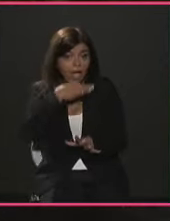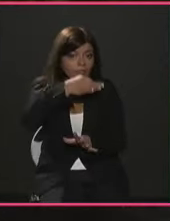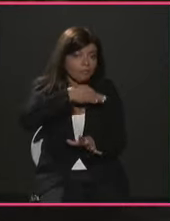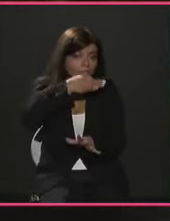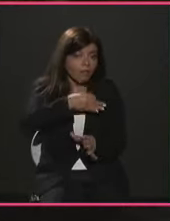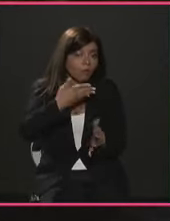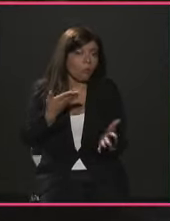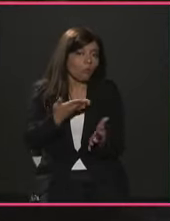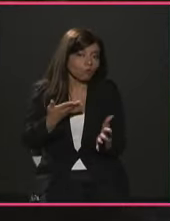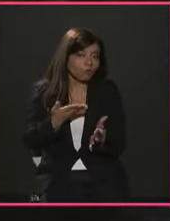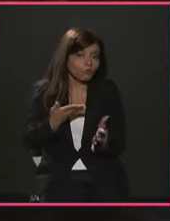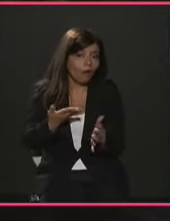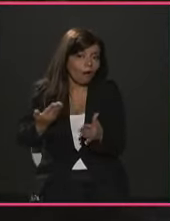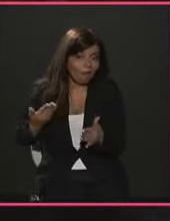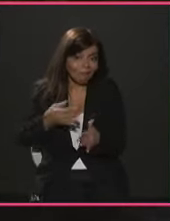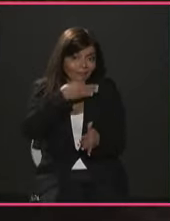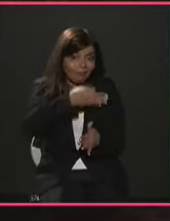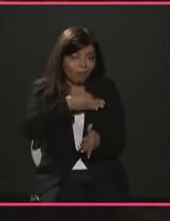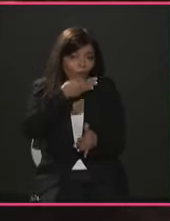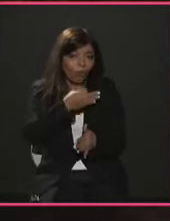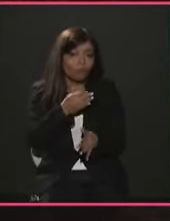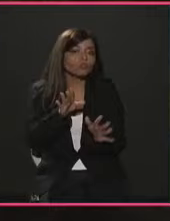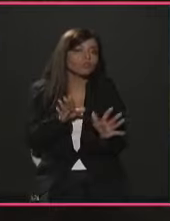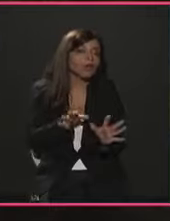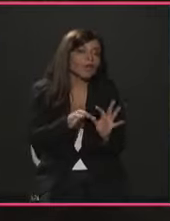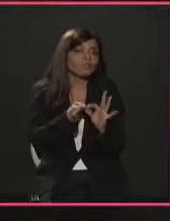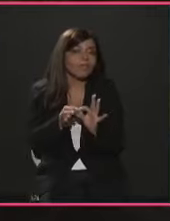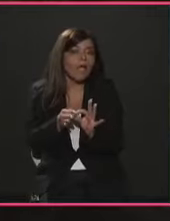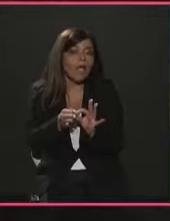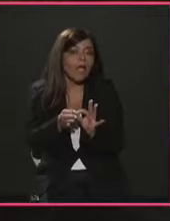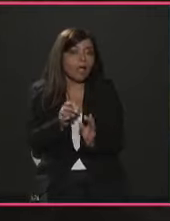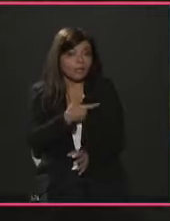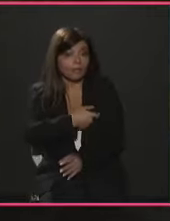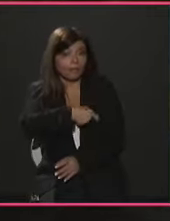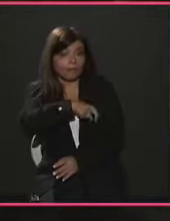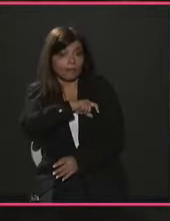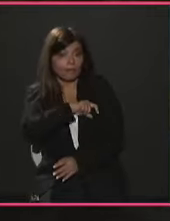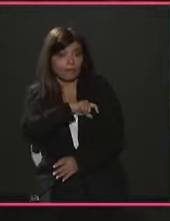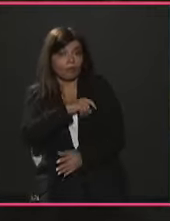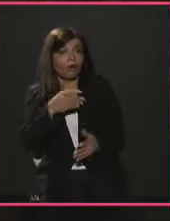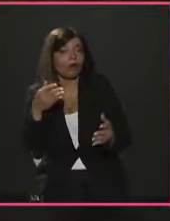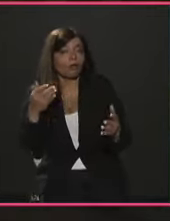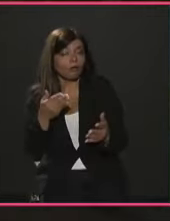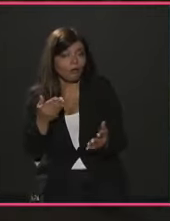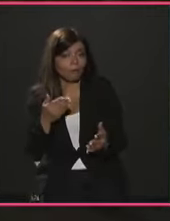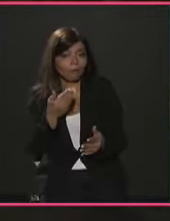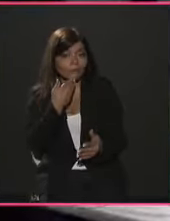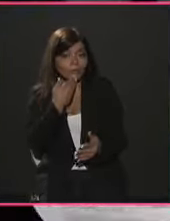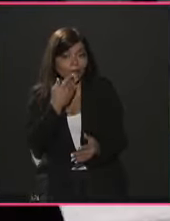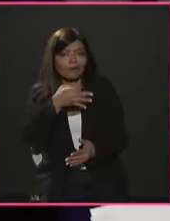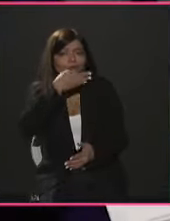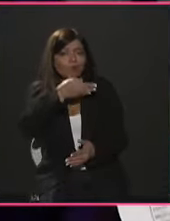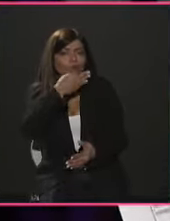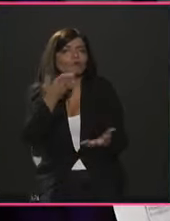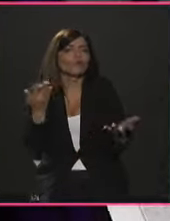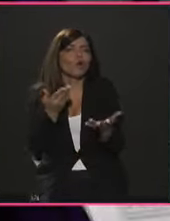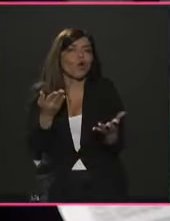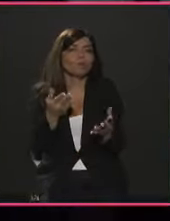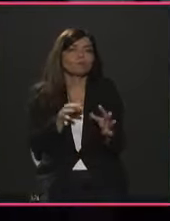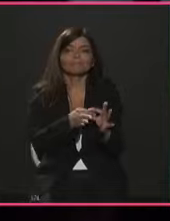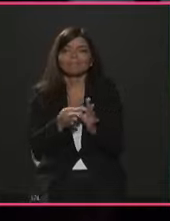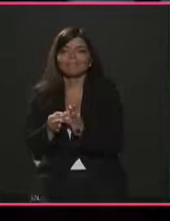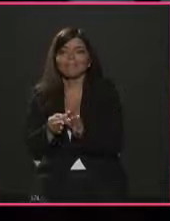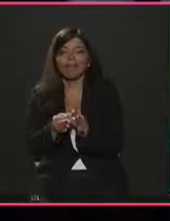no fue eh eh solamente en español Si me pudieras contar eh sobre tu discurso qué